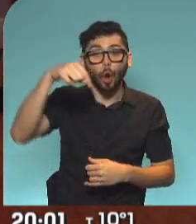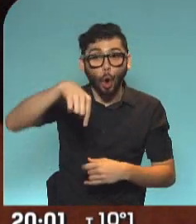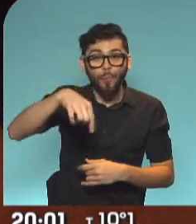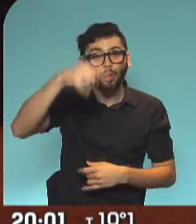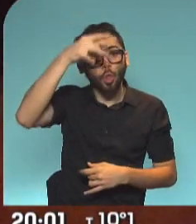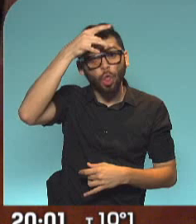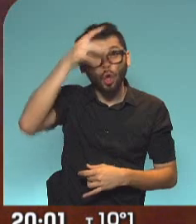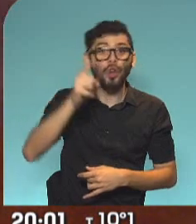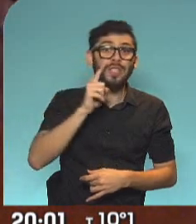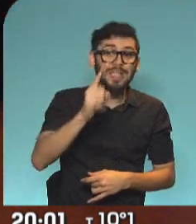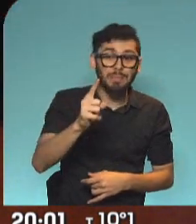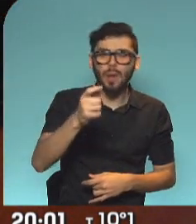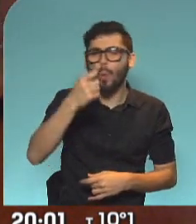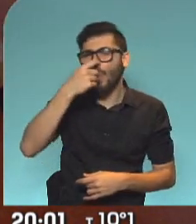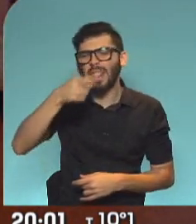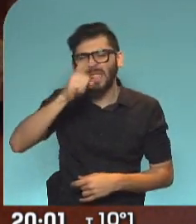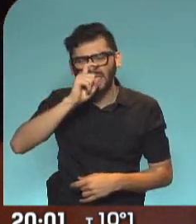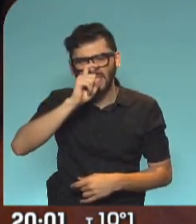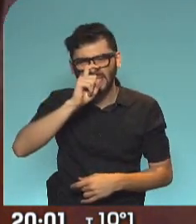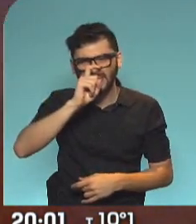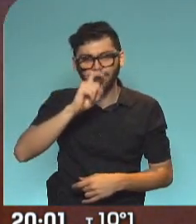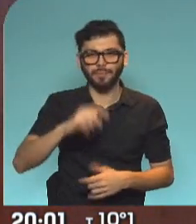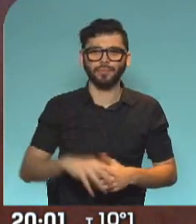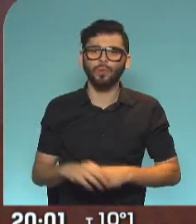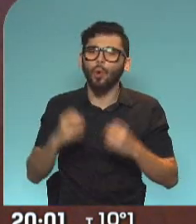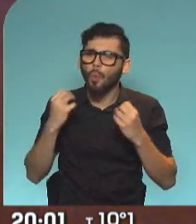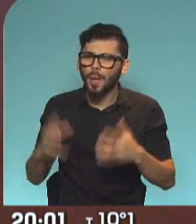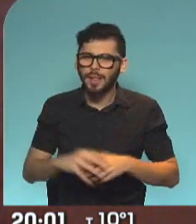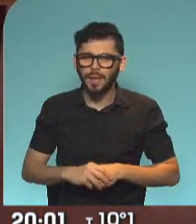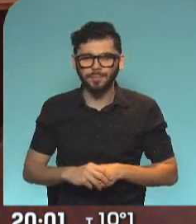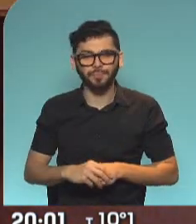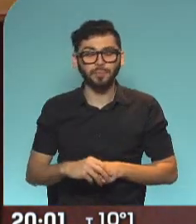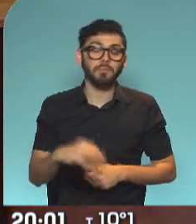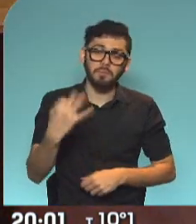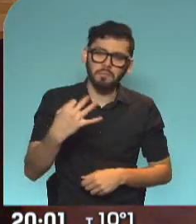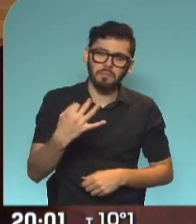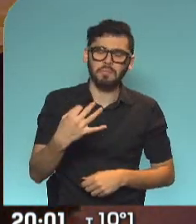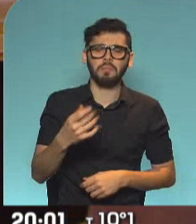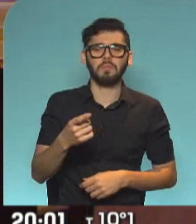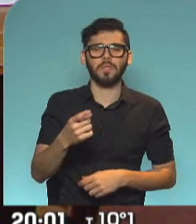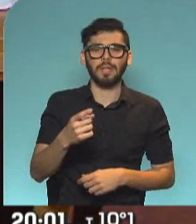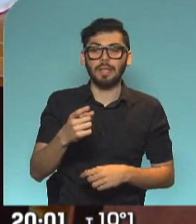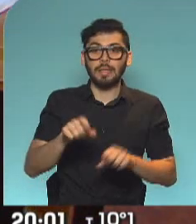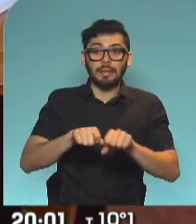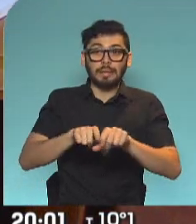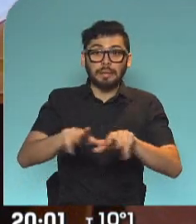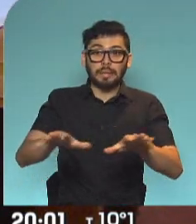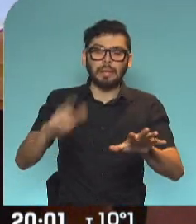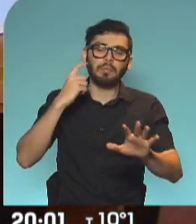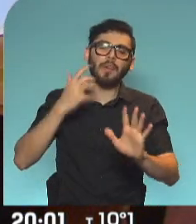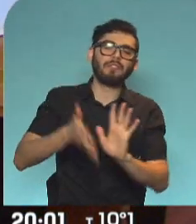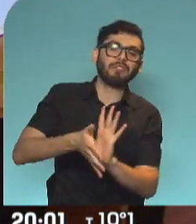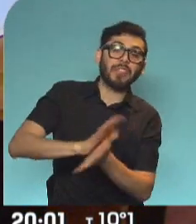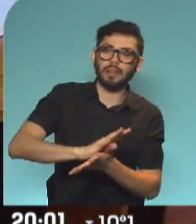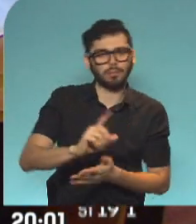500.034 en total. Muy buenas noches, compañeras. ¿Qué dicen? ¿Cómo están? Muy buenas noches. Lejos estamos, muy lejos de superar ya esta pandemia, el coronavirus aquí en la